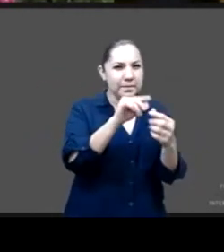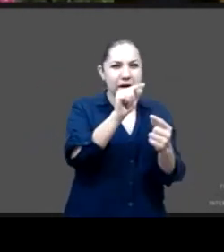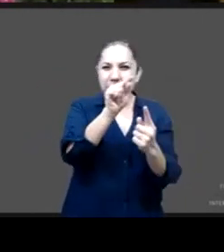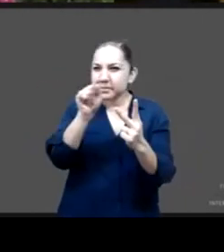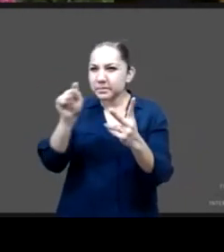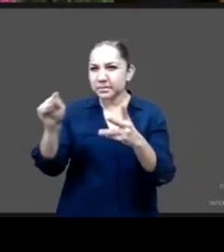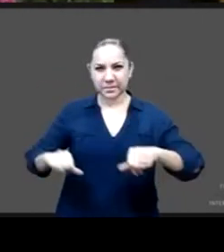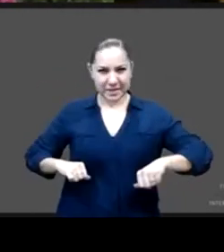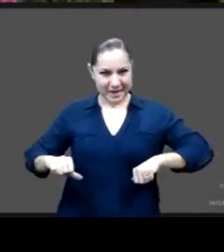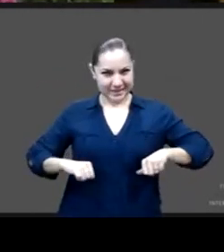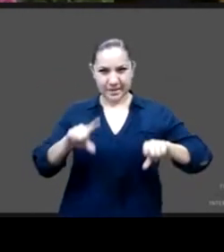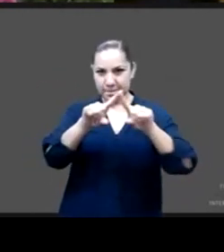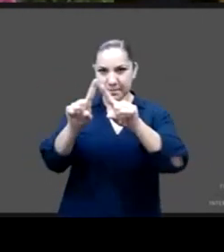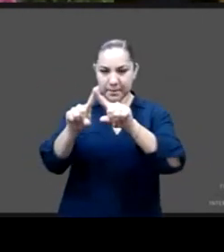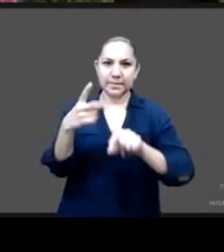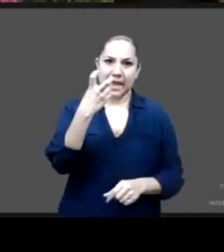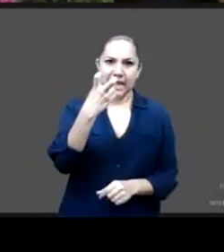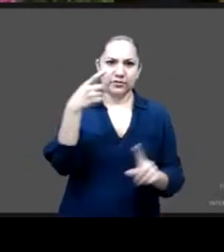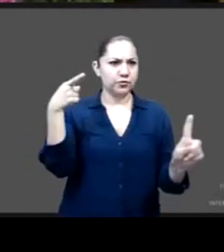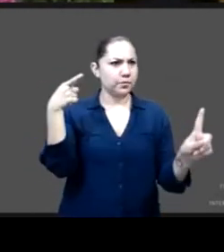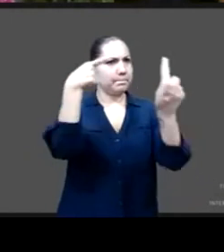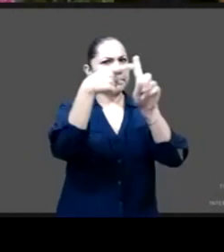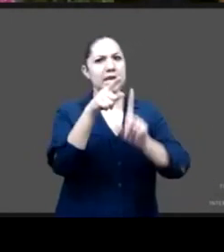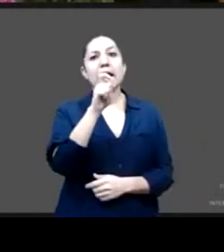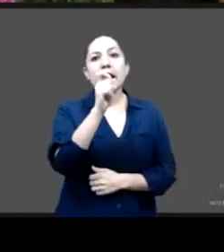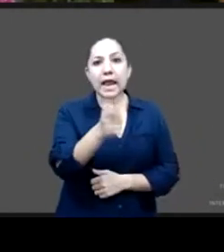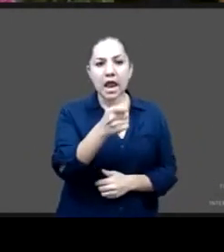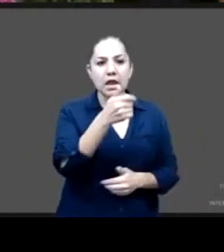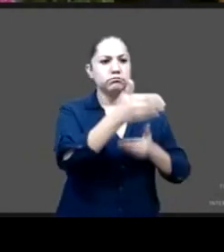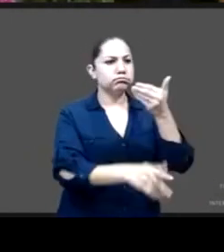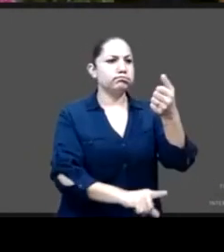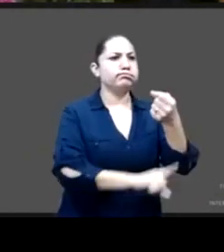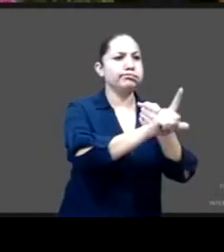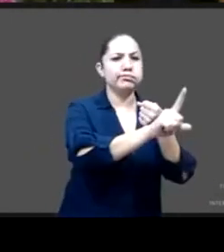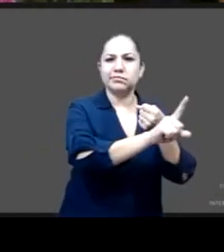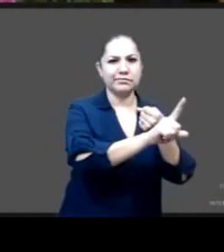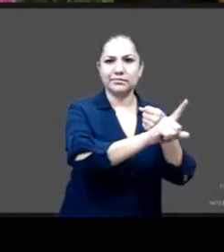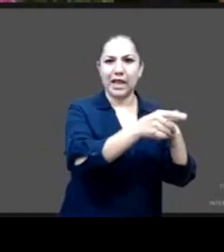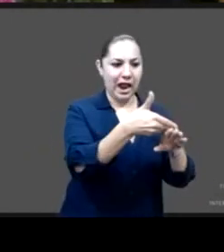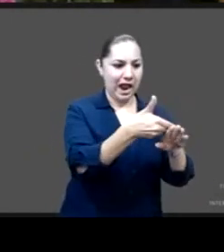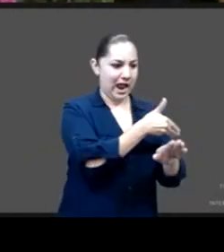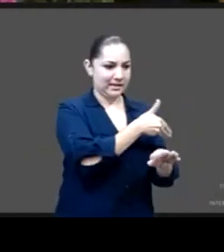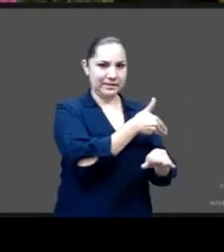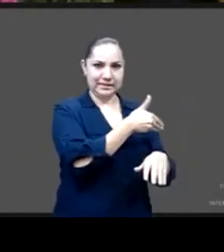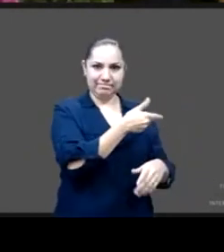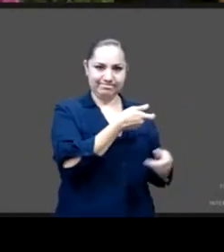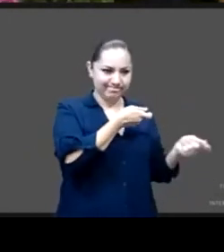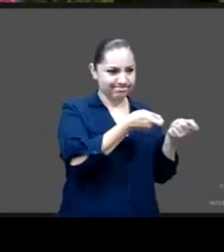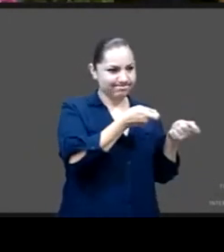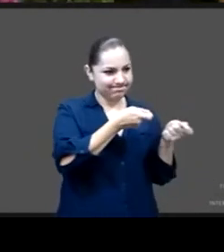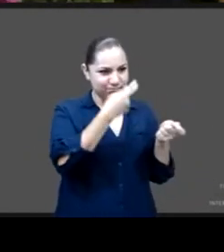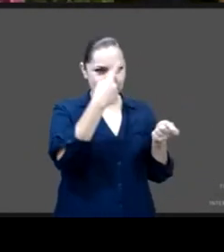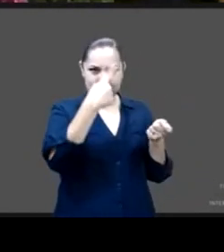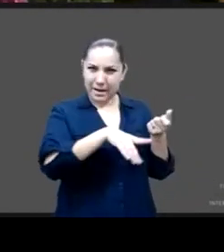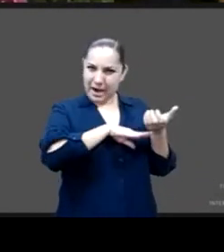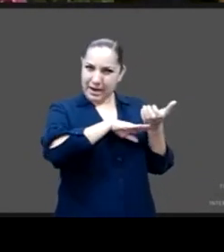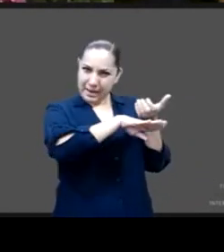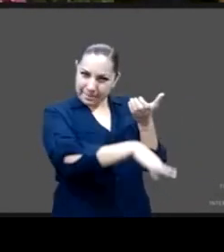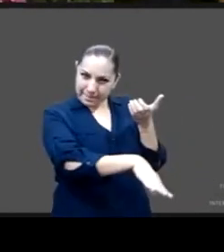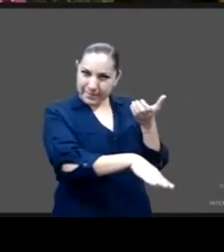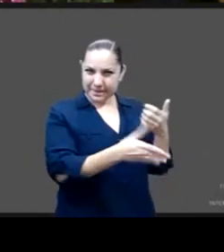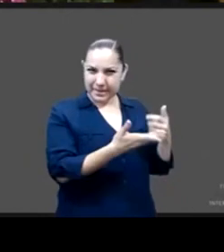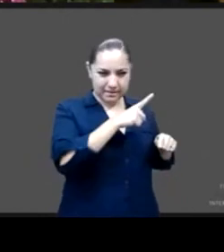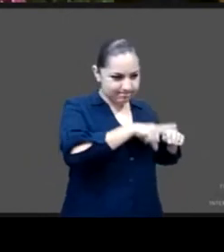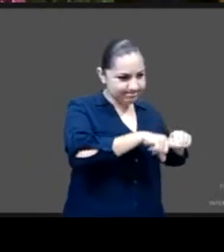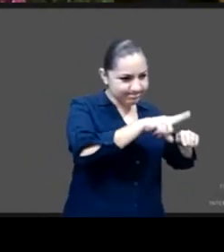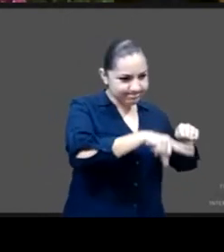este y creo que bueno sería motivo de otro de otro análisis como acompañar a este tipo de chicos